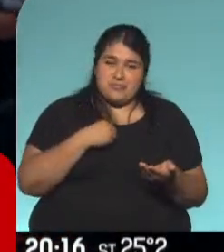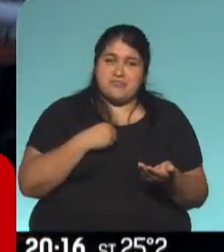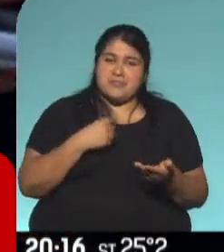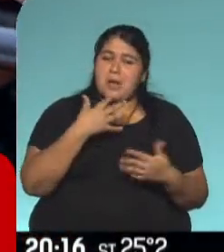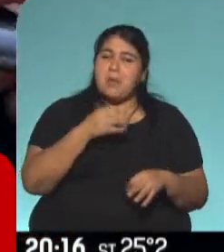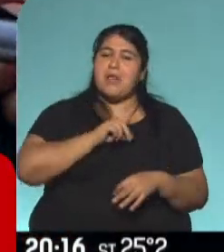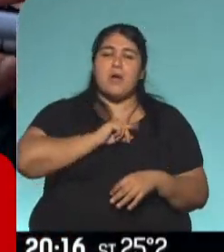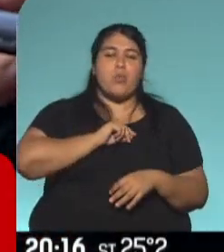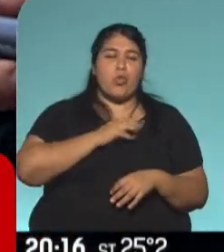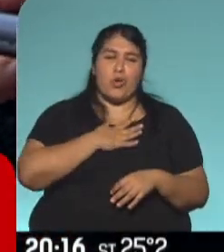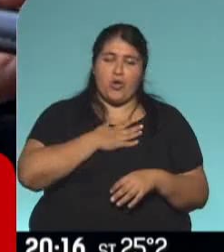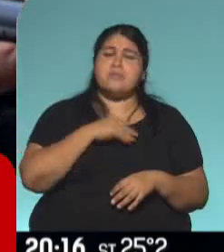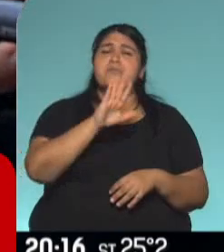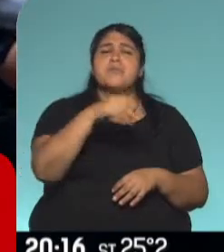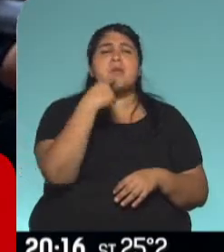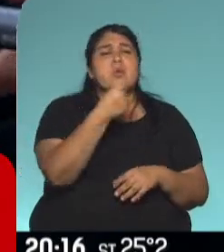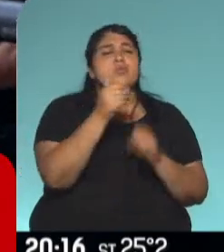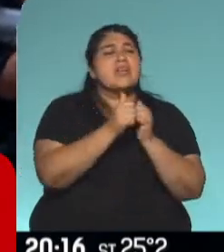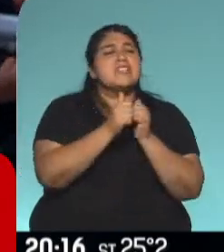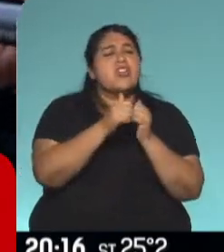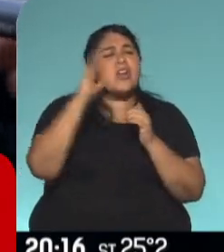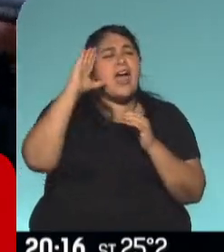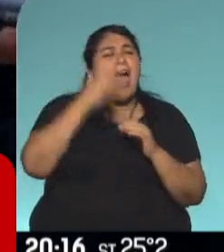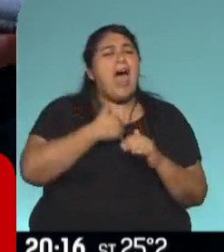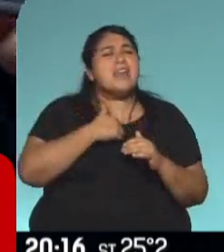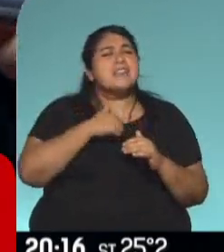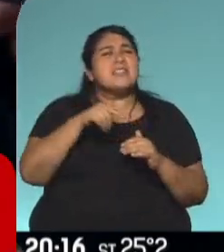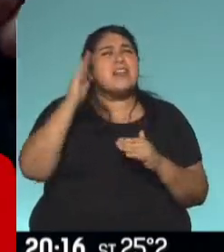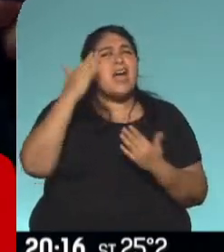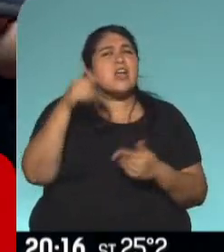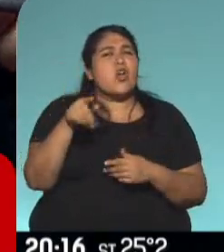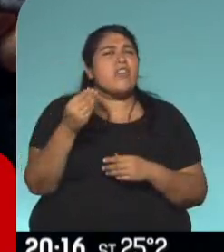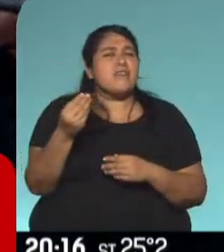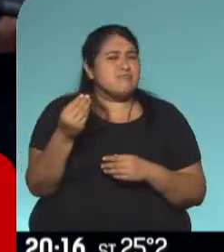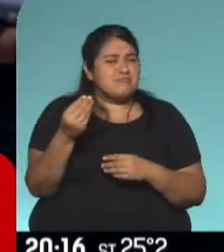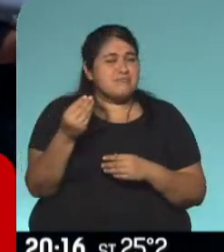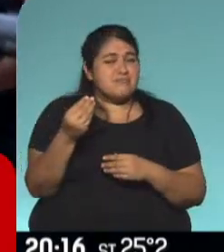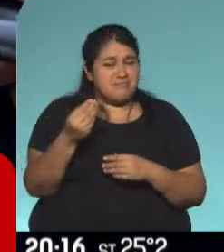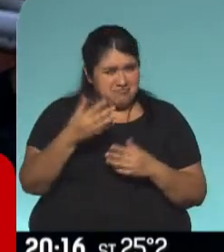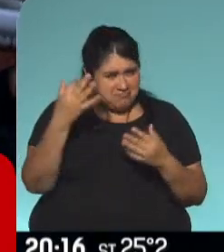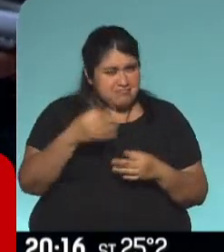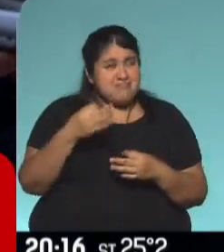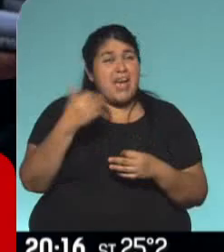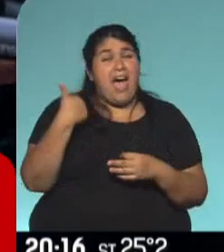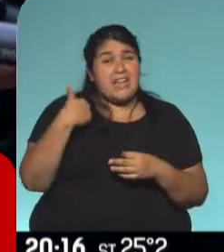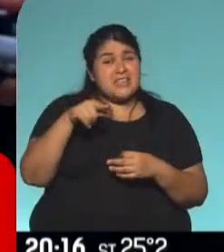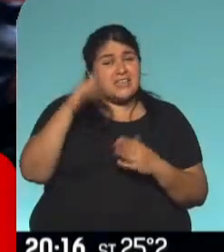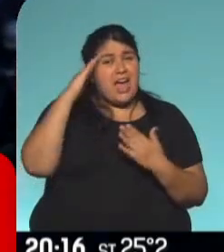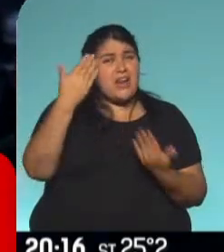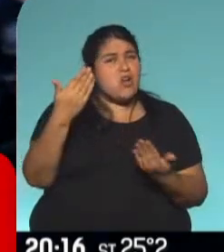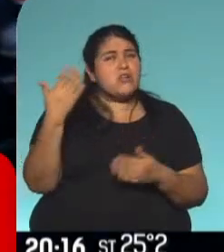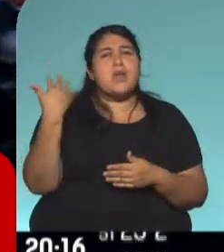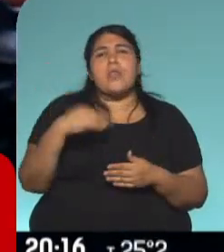estoy muy dolorido. ¿La historia argentina cómo cree que lo va a recordar, Eduardo? La historia argentina objetiva lo tiene que